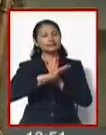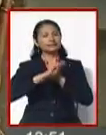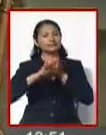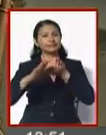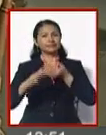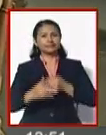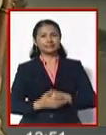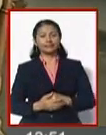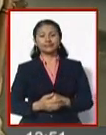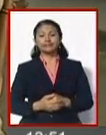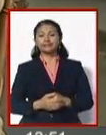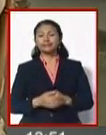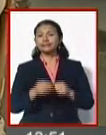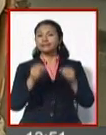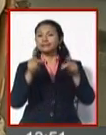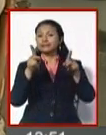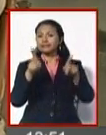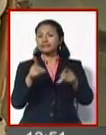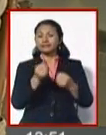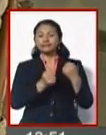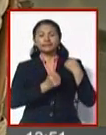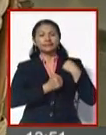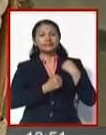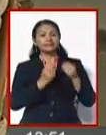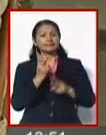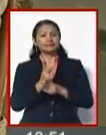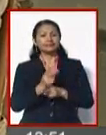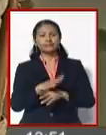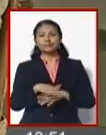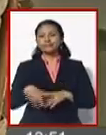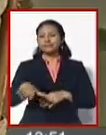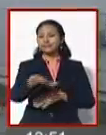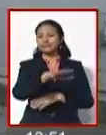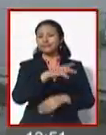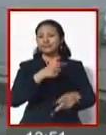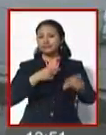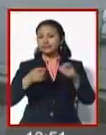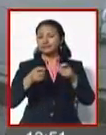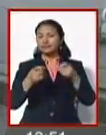muy bien. Van a dejar guardias municipales de manera permanente. Los